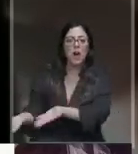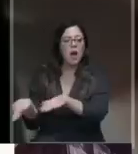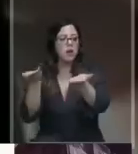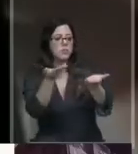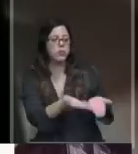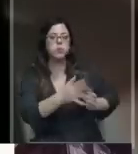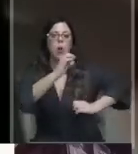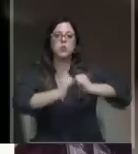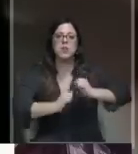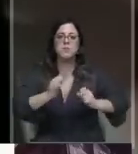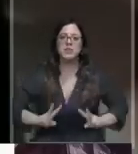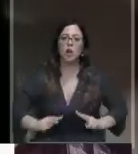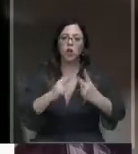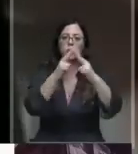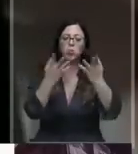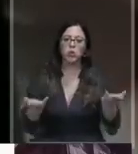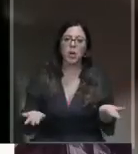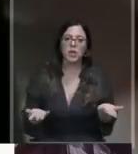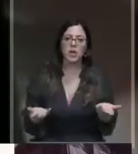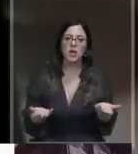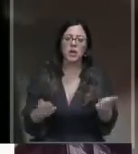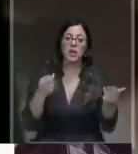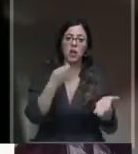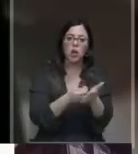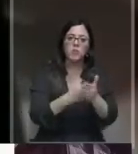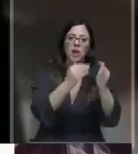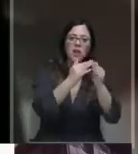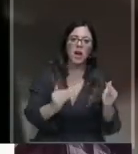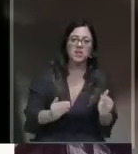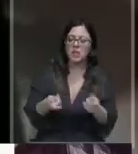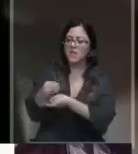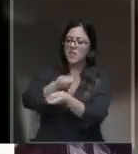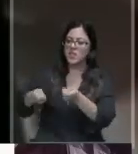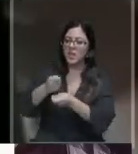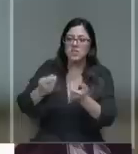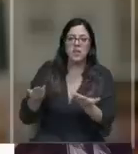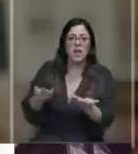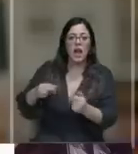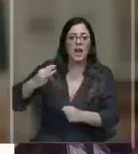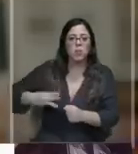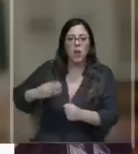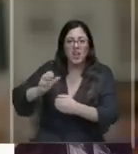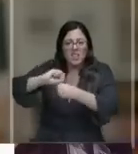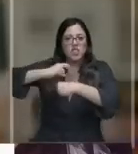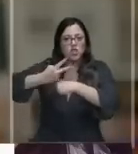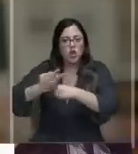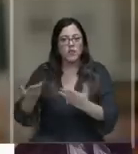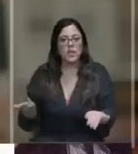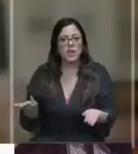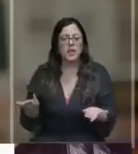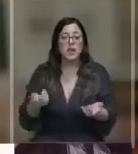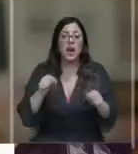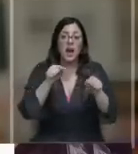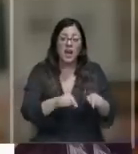una empresa inmobiliaria la opción de comprarse una casa y vendérsela al municipio al doble del precio. Lo que se pactó